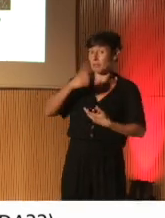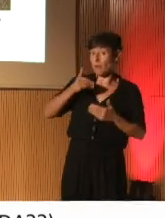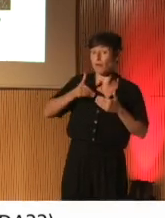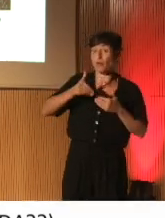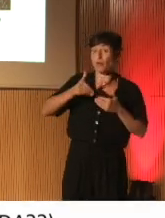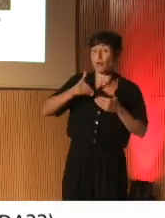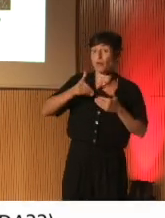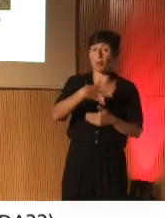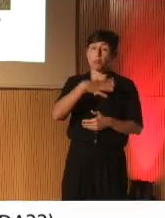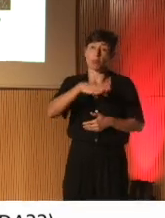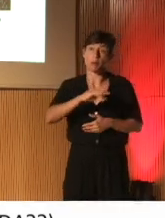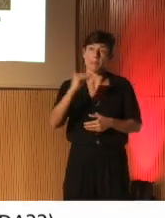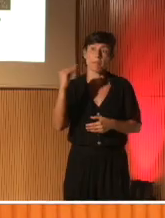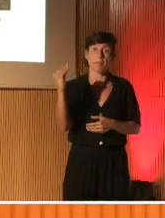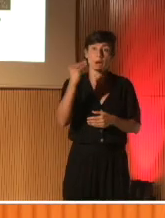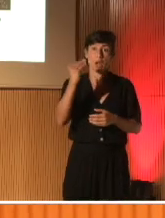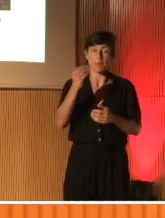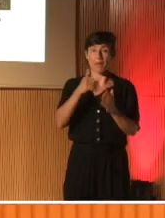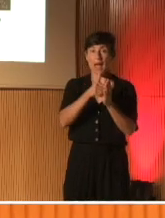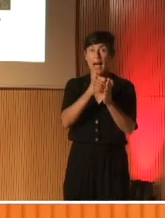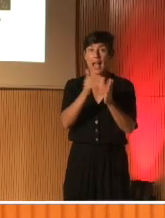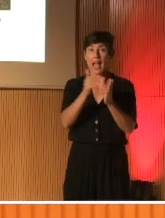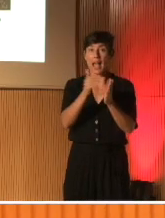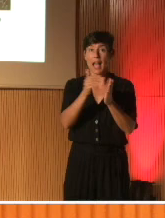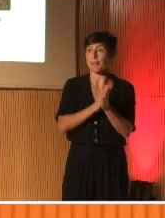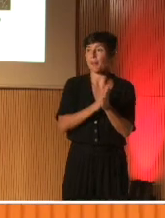mejores aplicaciones más